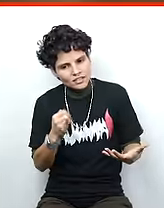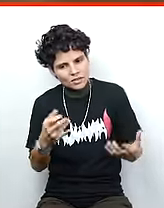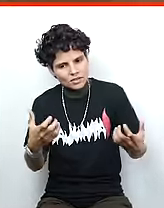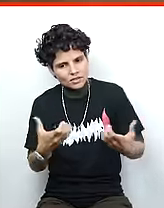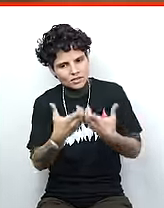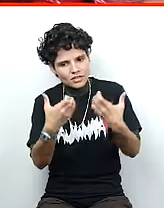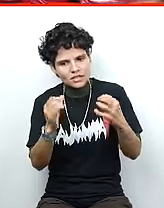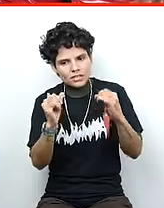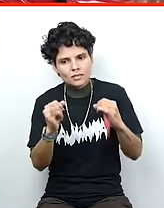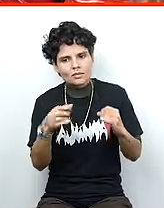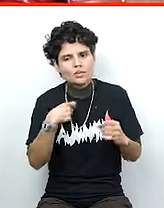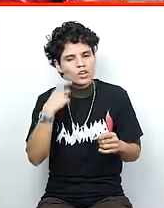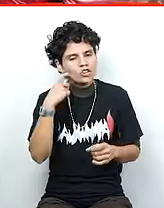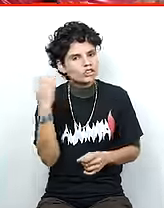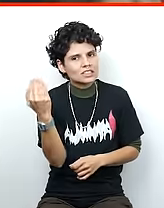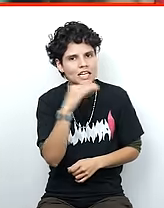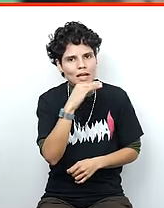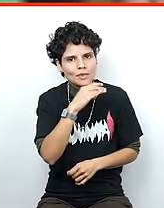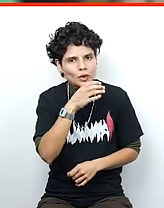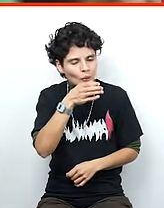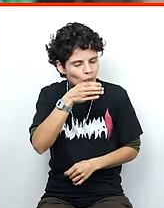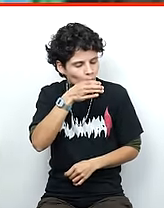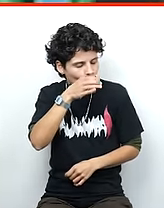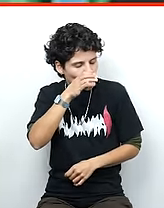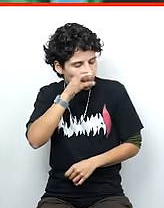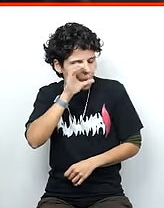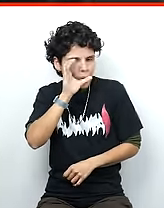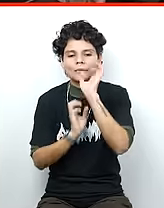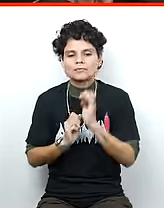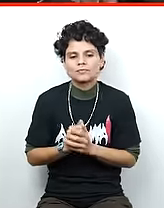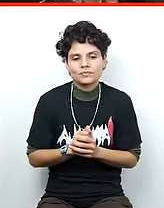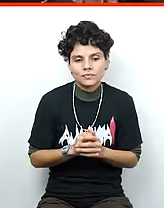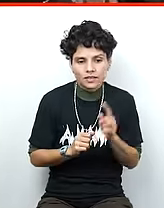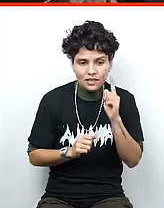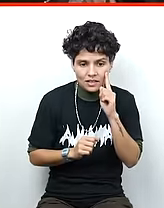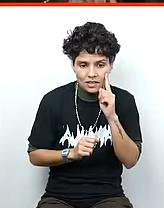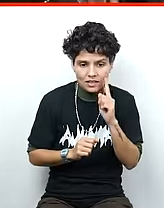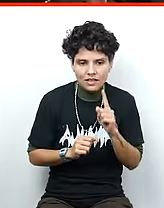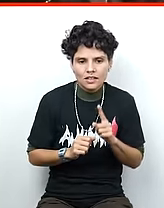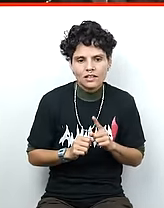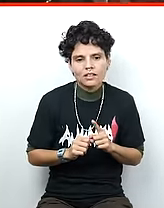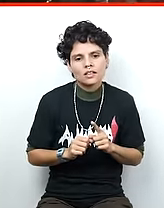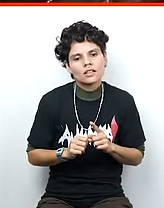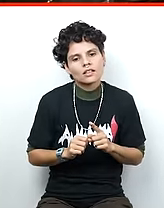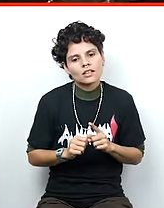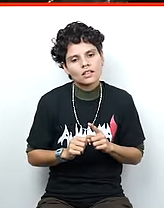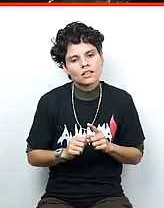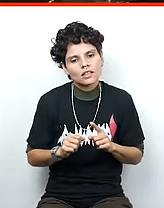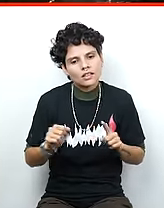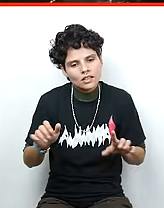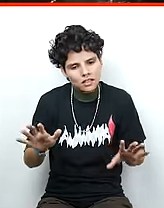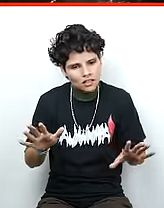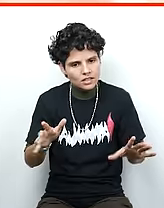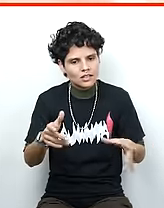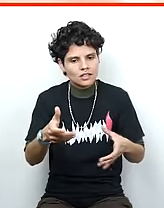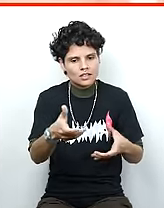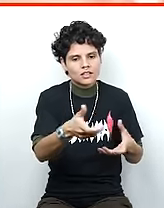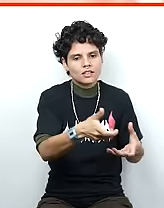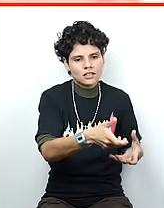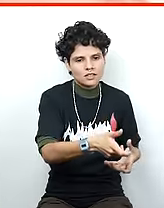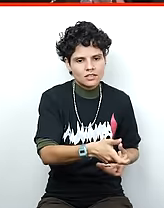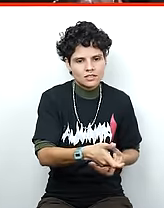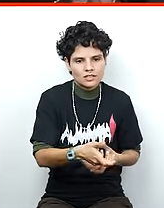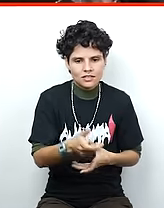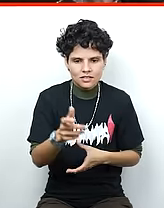otra cosa. Curar, no. Se me va a calentar de los ciegos. No, güey. ¿Estoy bien? Ah. No, oye, hermano, estoy bien.